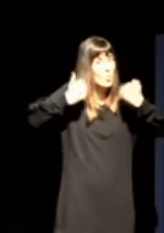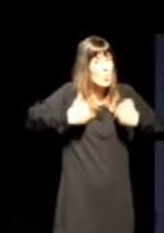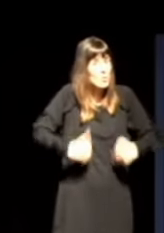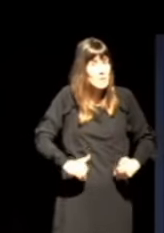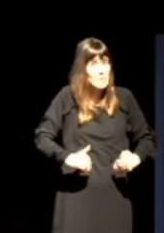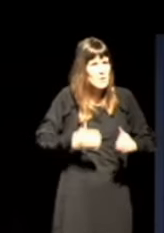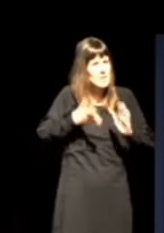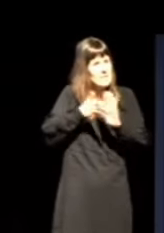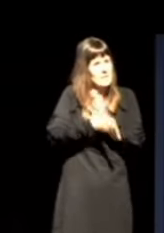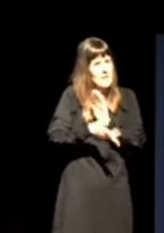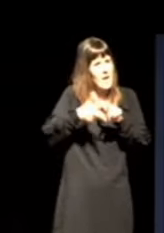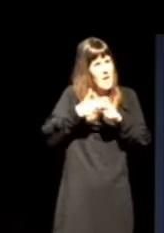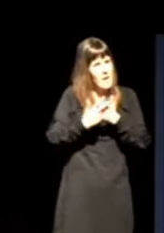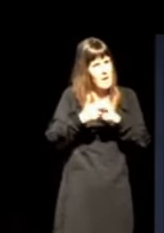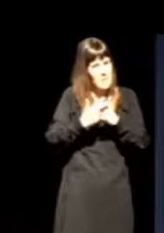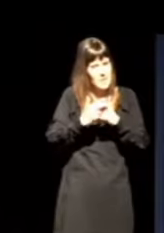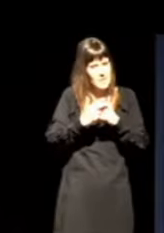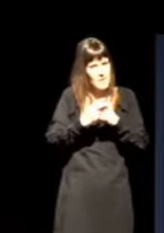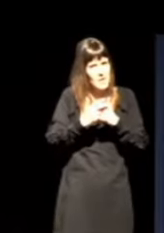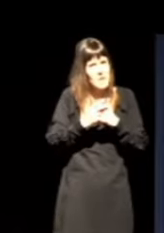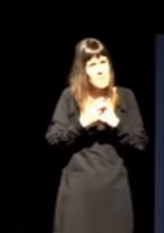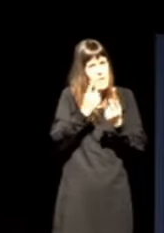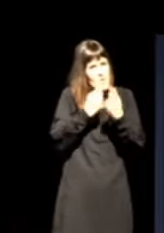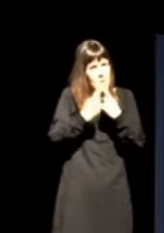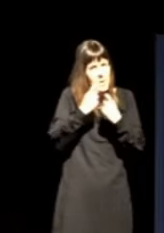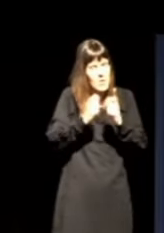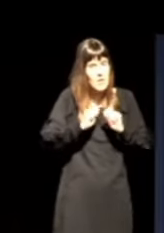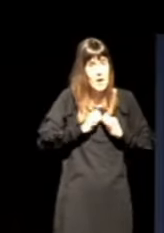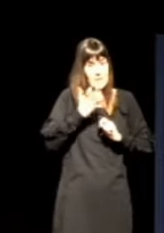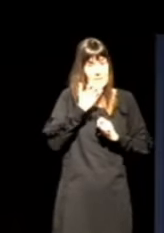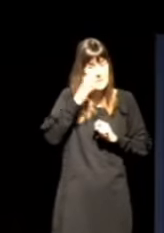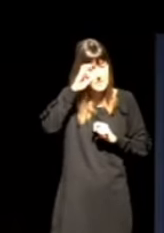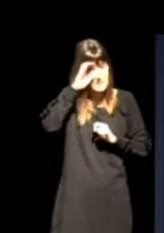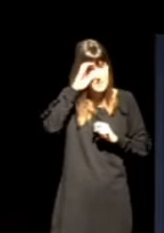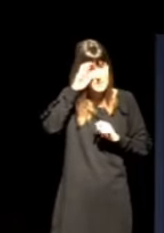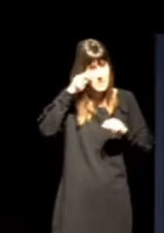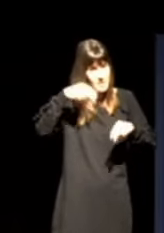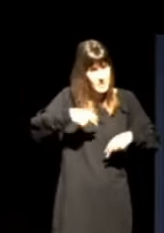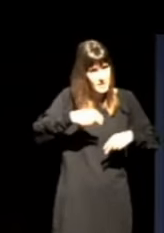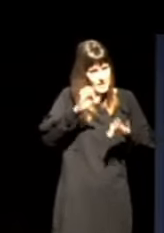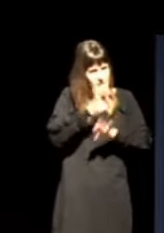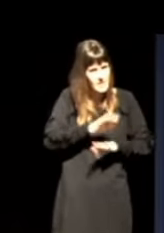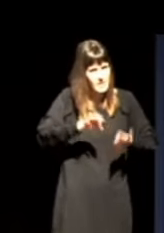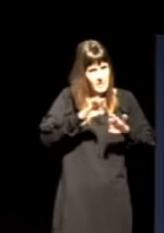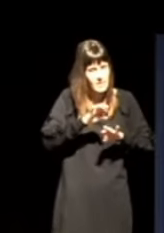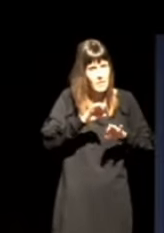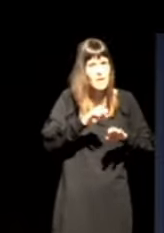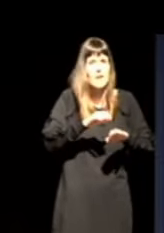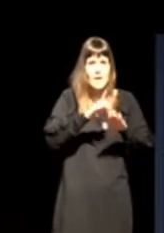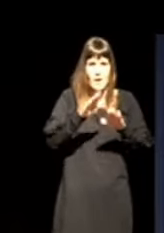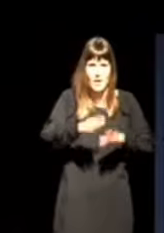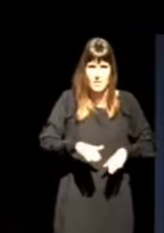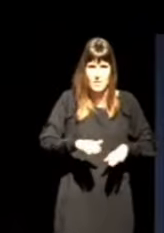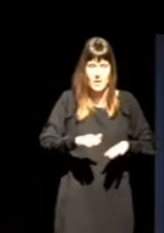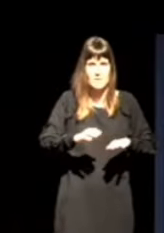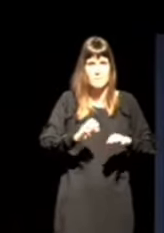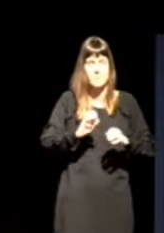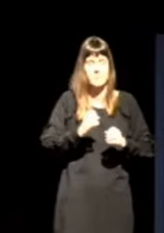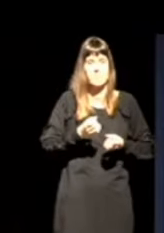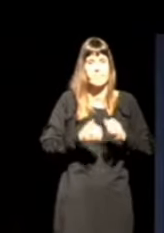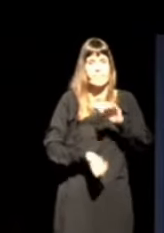habla y, si no lo escuchamos, nos manifiesta en forma de síntoma,